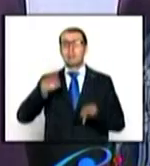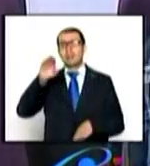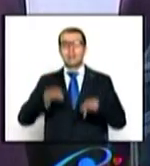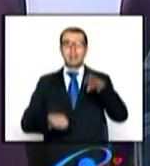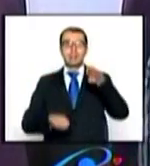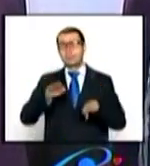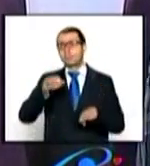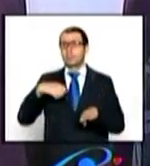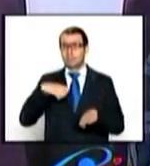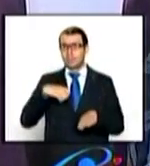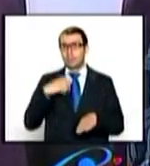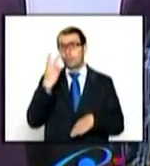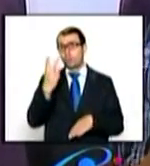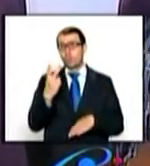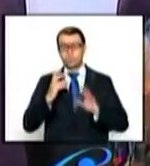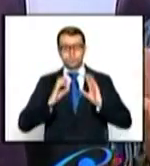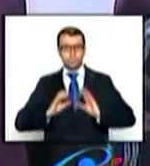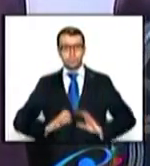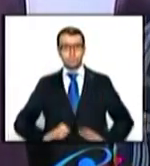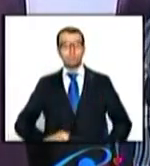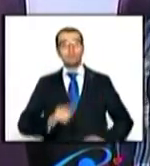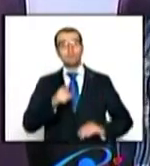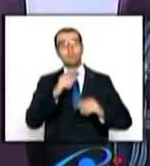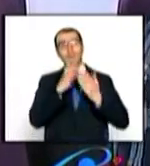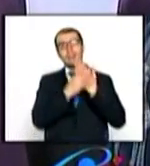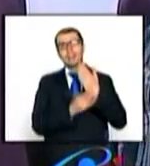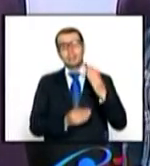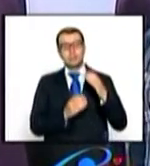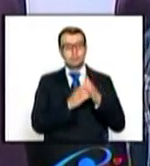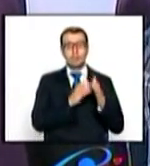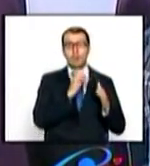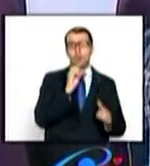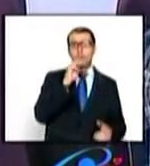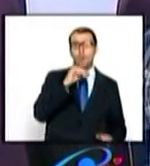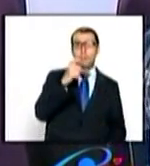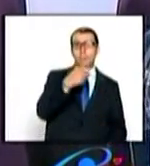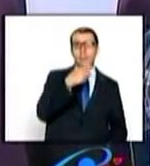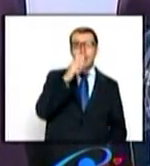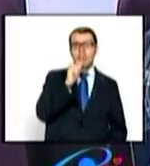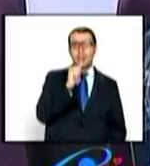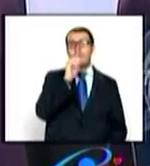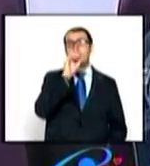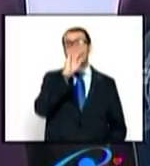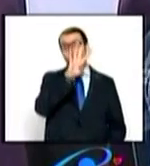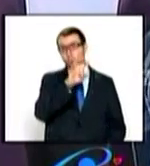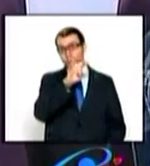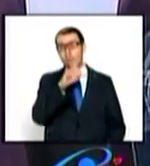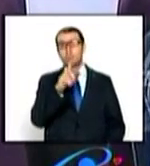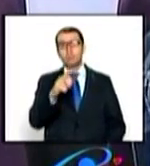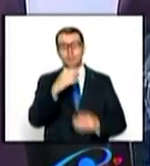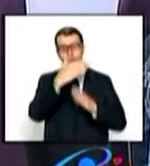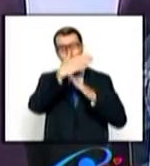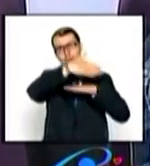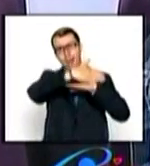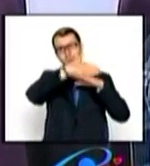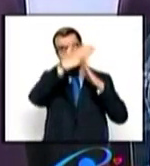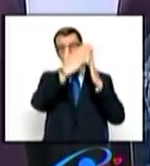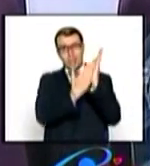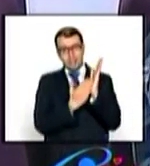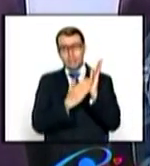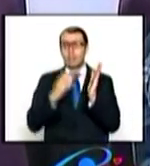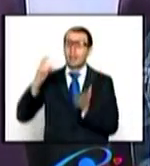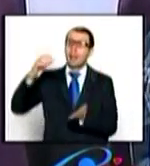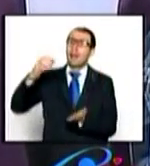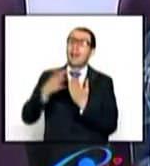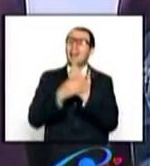Existen 2 tipos de grasas, en realidad, o 3 tipos de omegas. El omega 9, que es el omega que está prácticamente en el aguacate y en el aceite de oliva y en